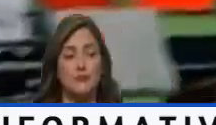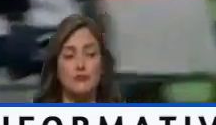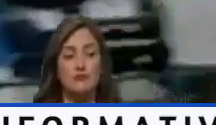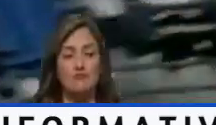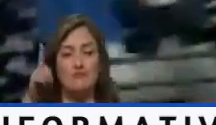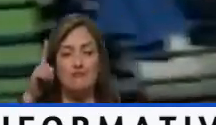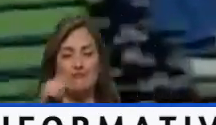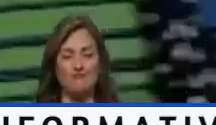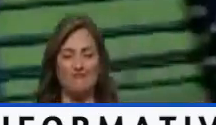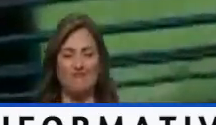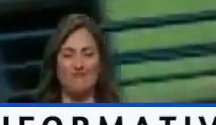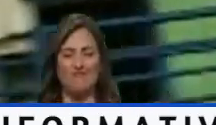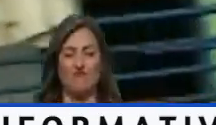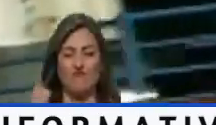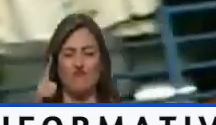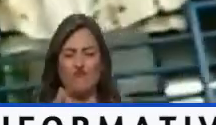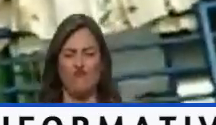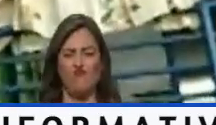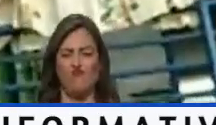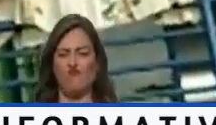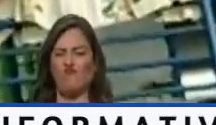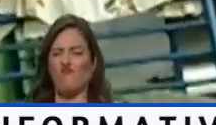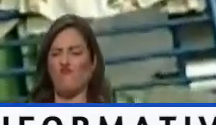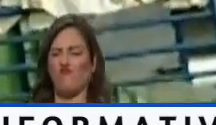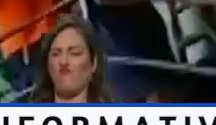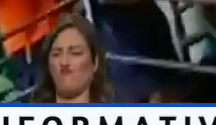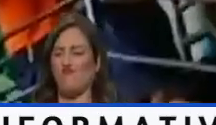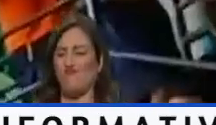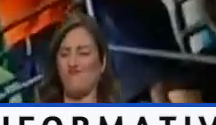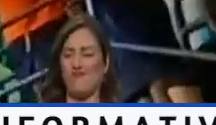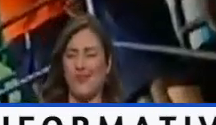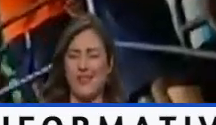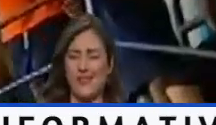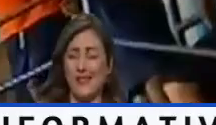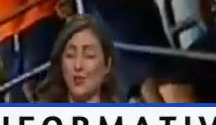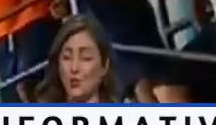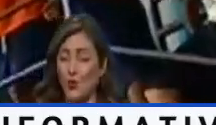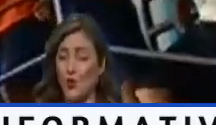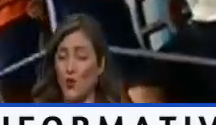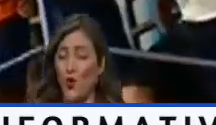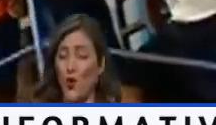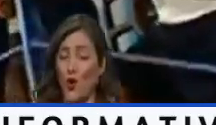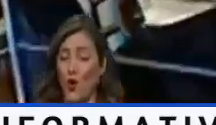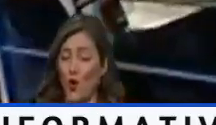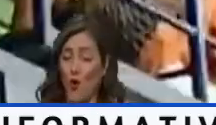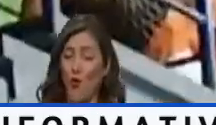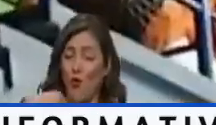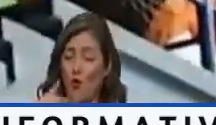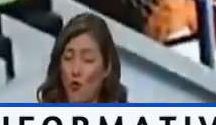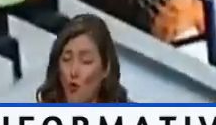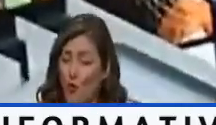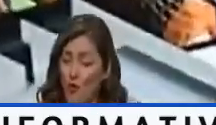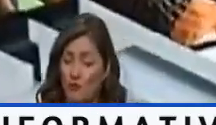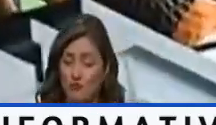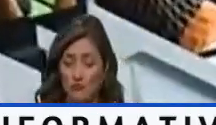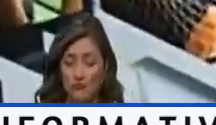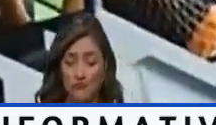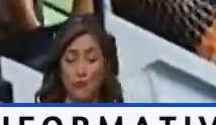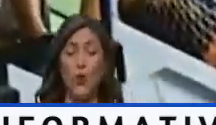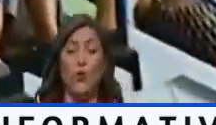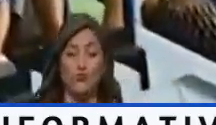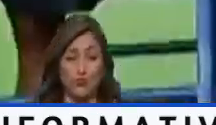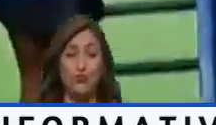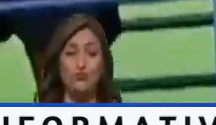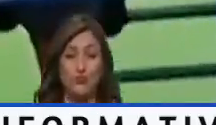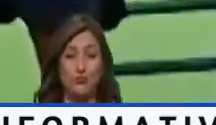las jerarquías de las organizaciones al interior de los centros penitenciarios y controlar su comunicación con el exterior son dos de las tareas que se